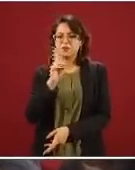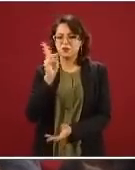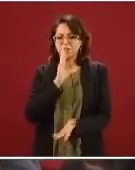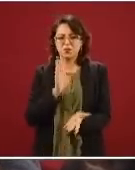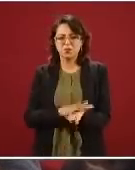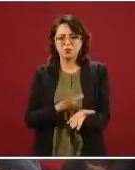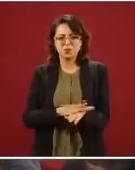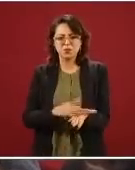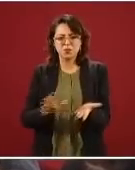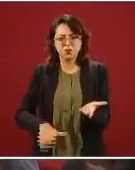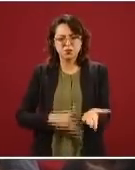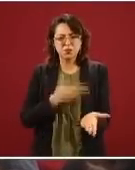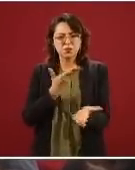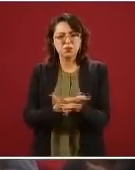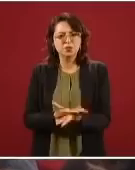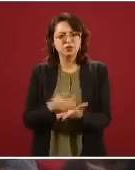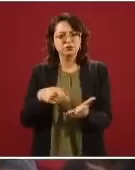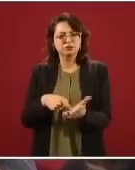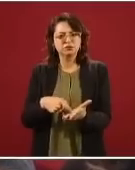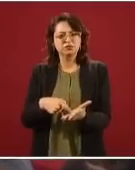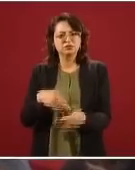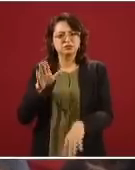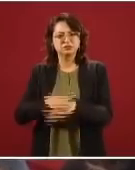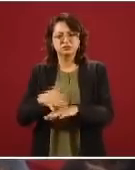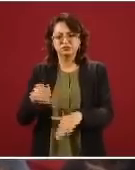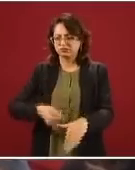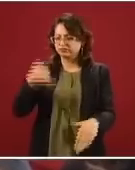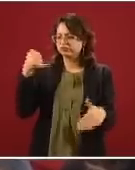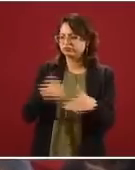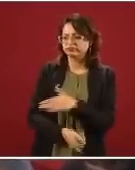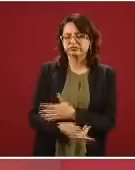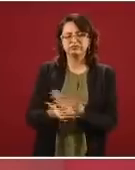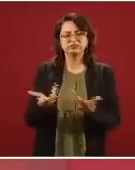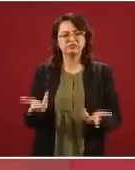de fondo